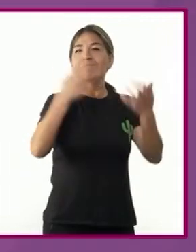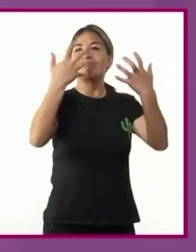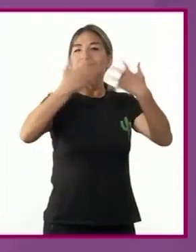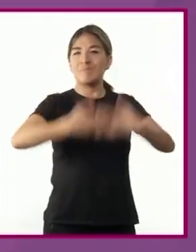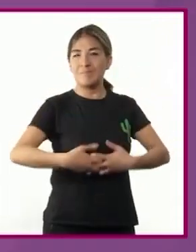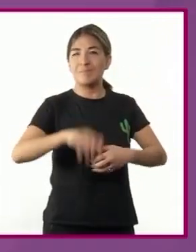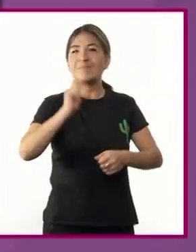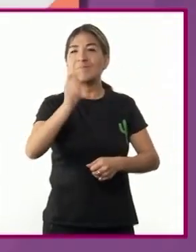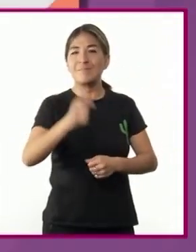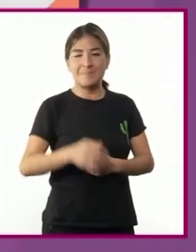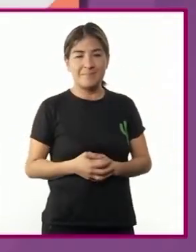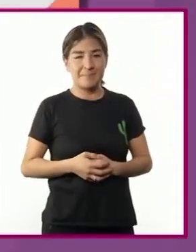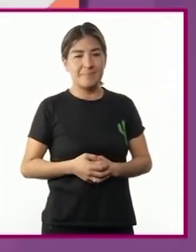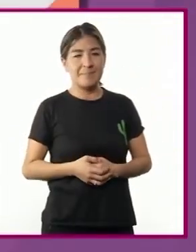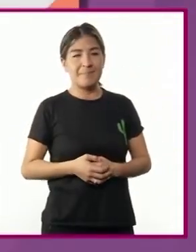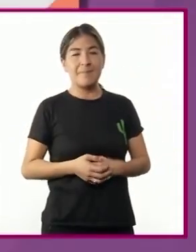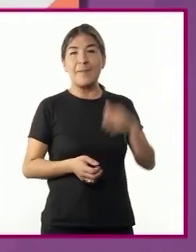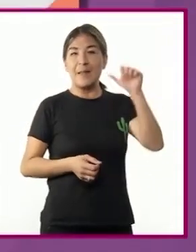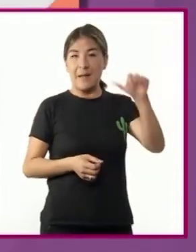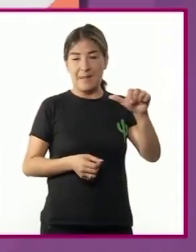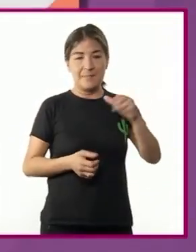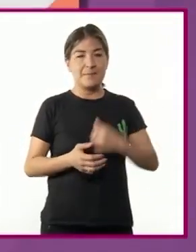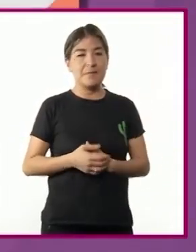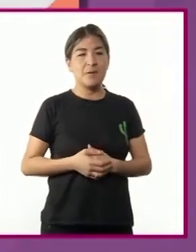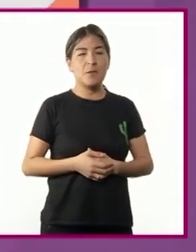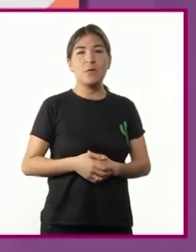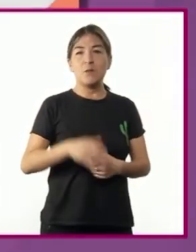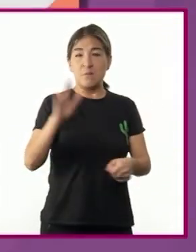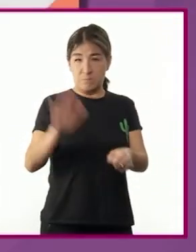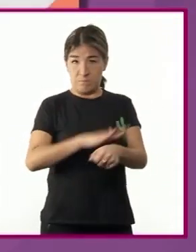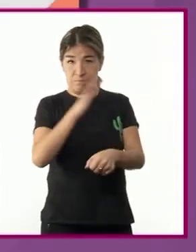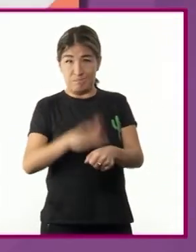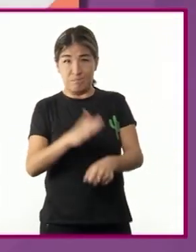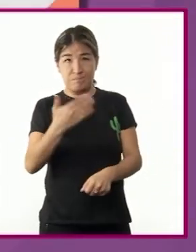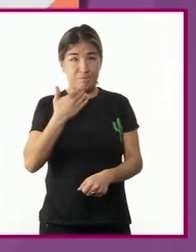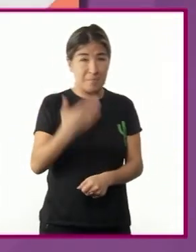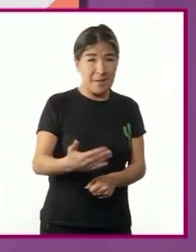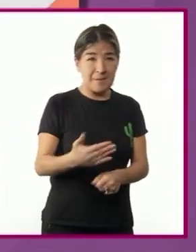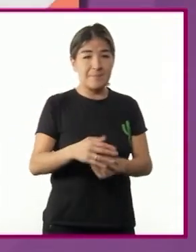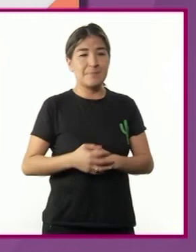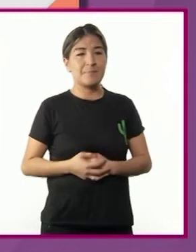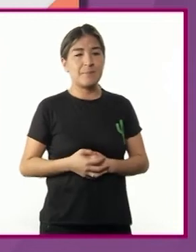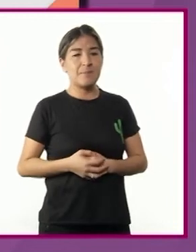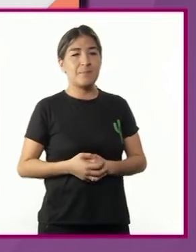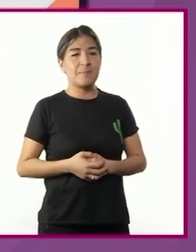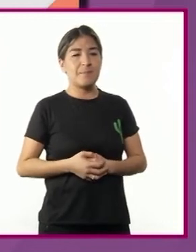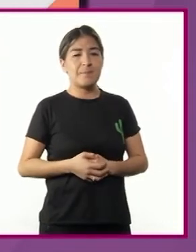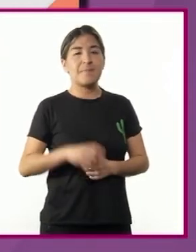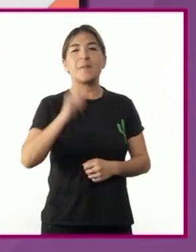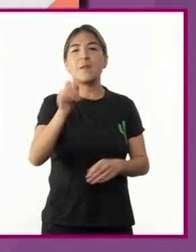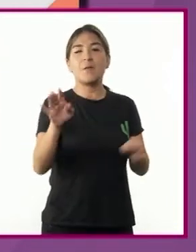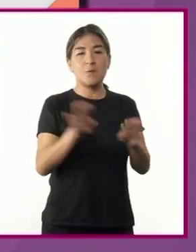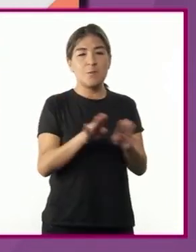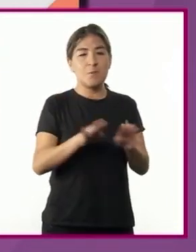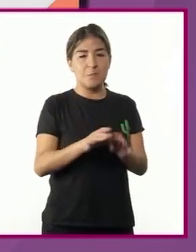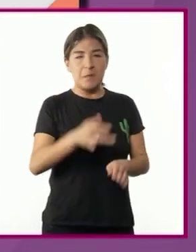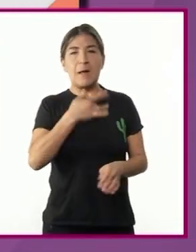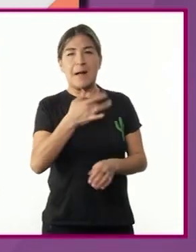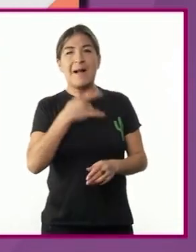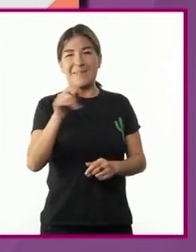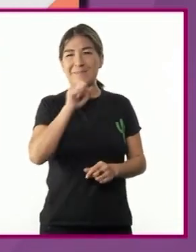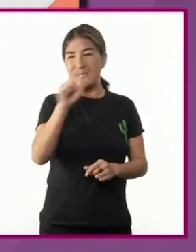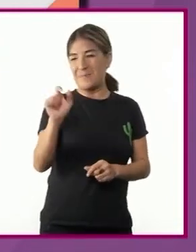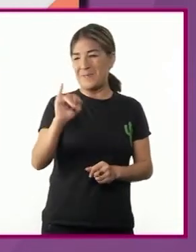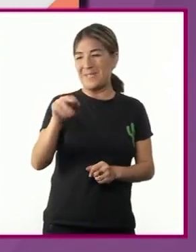de A, el grado de certeza sobre el hecho. El indicativo nos muestra mayor certeza,